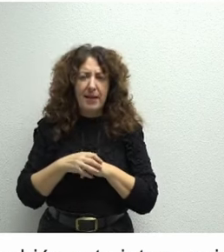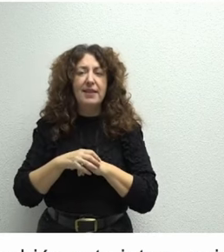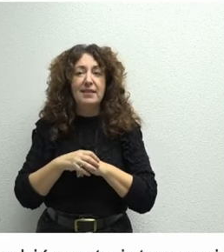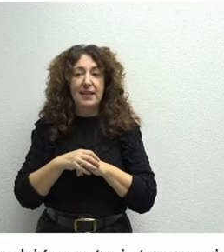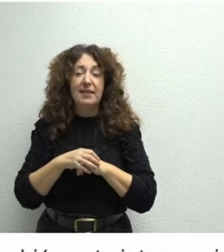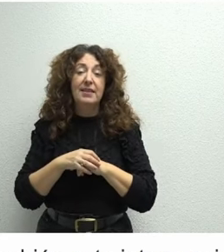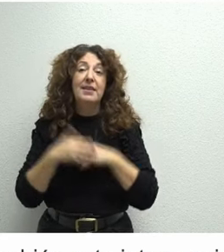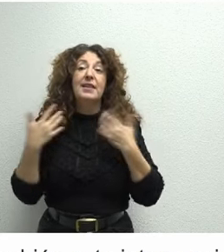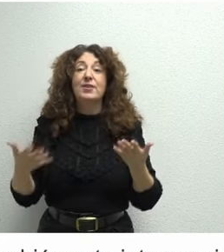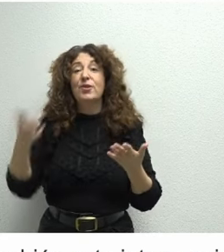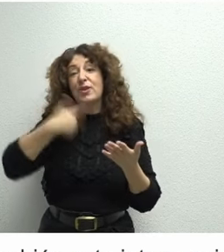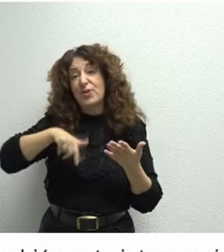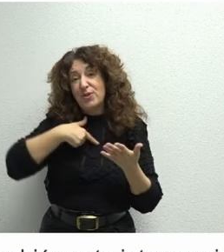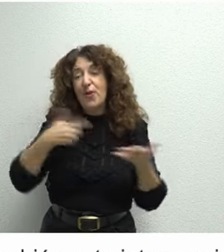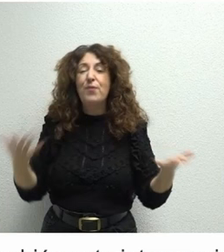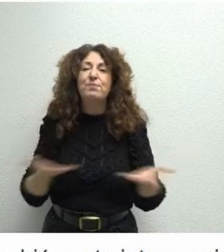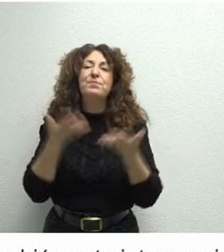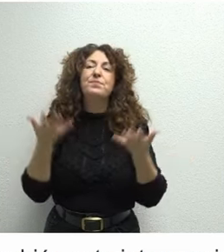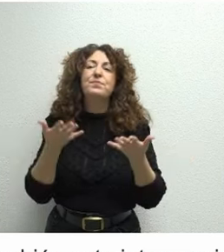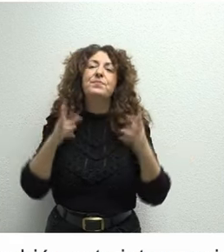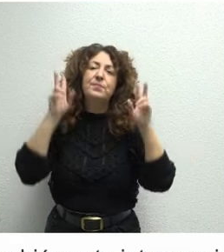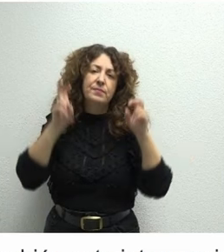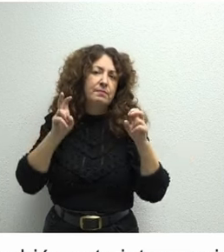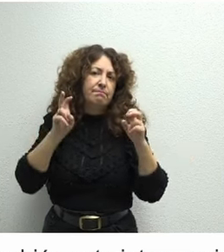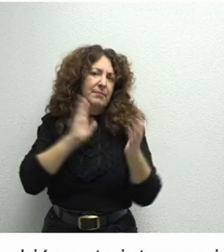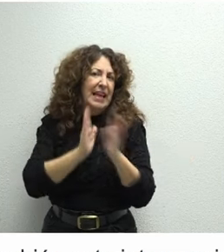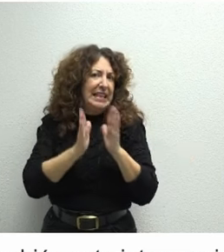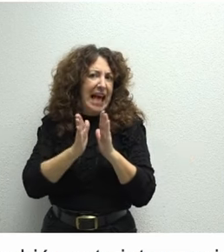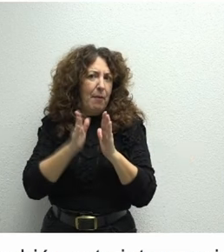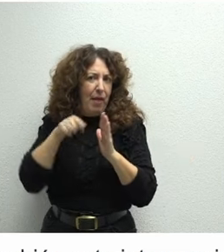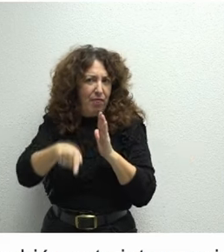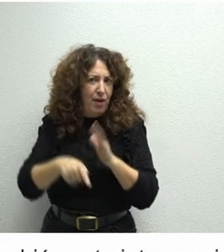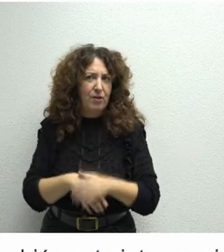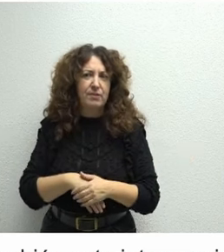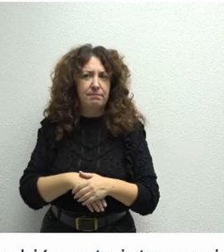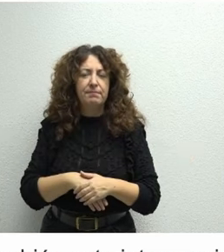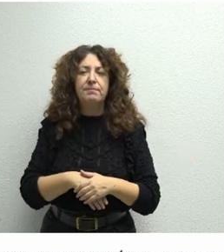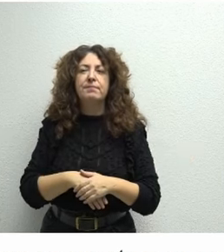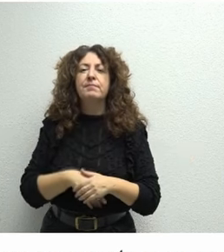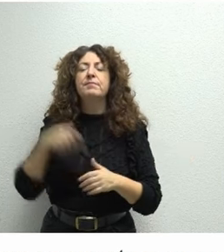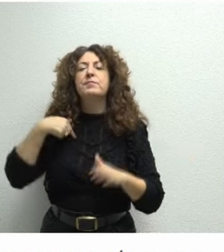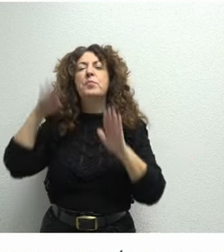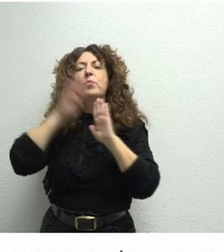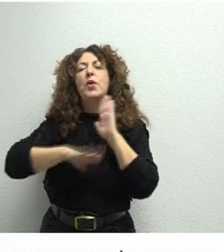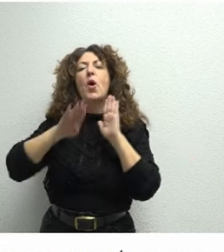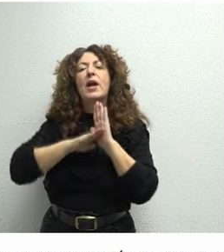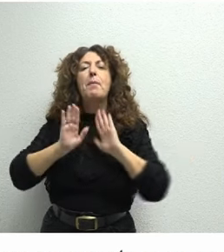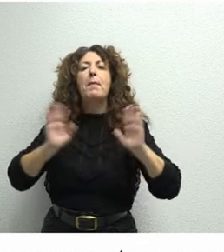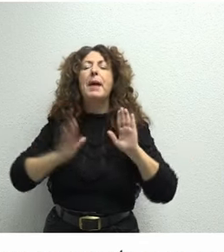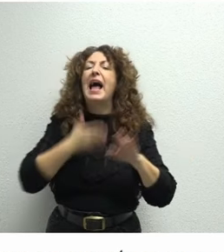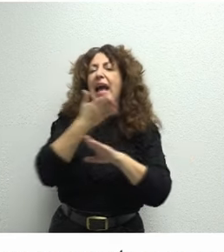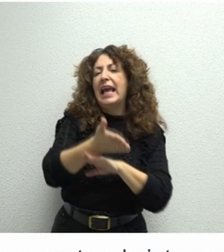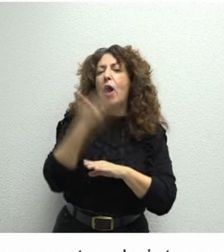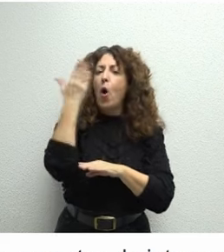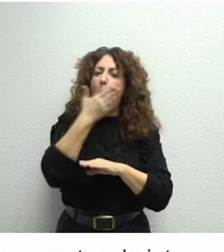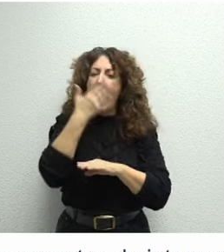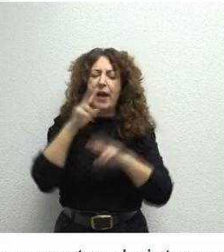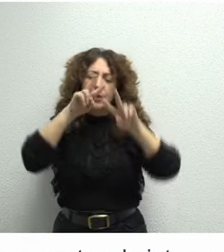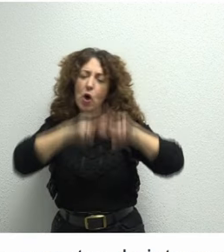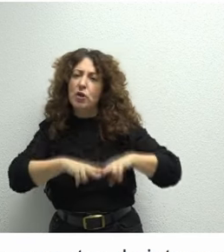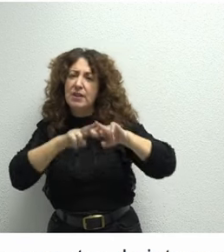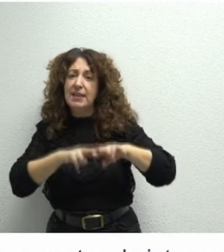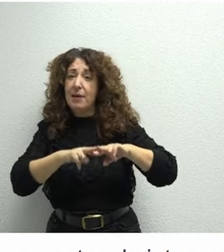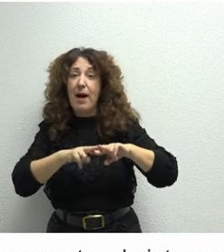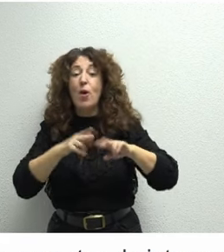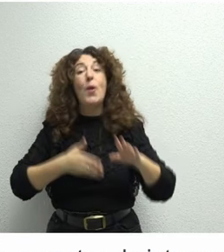sentido bueno favorecemos esos aspectos de de intervención claro el programa no solamente es ir allí al centro no sino que aparte